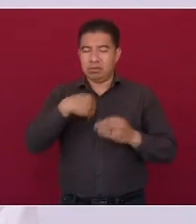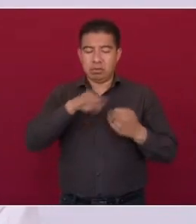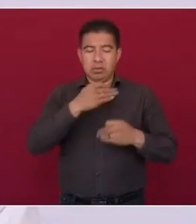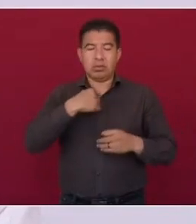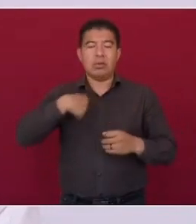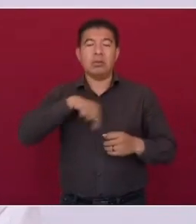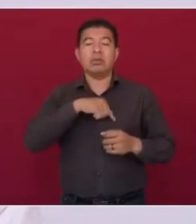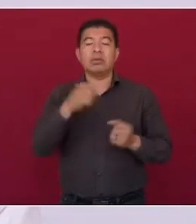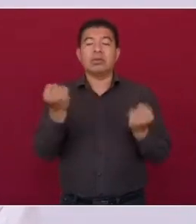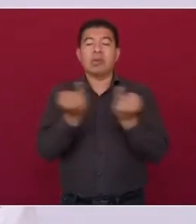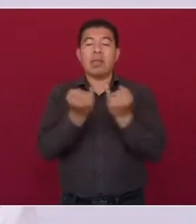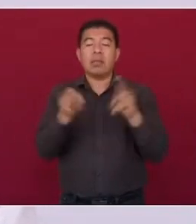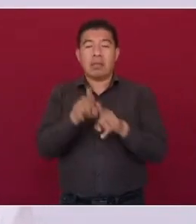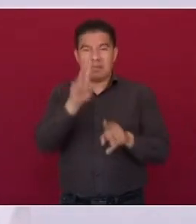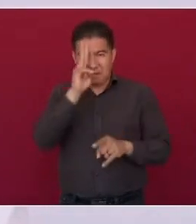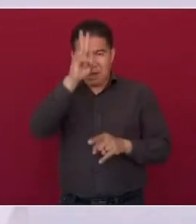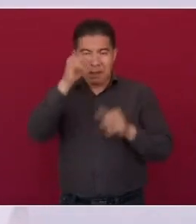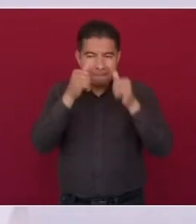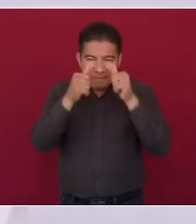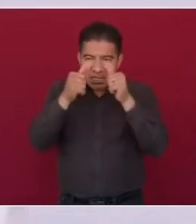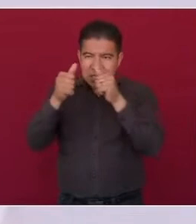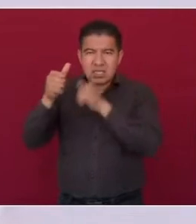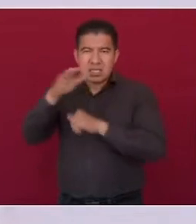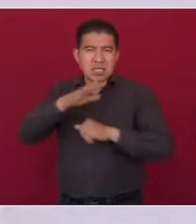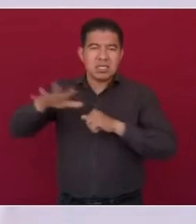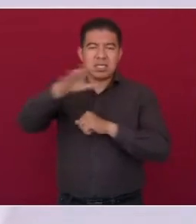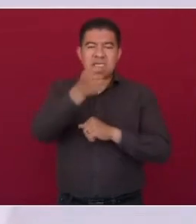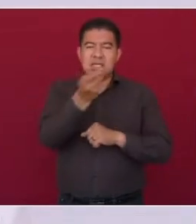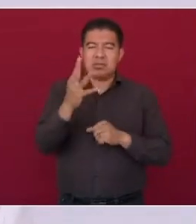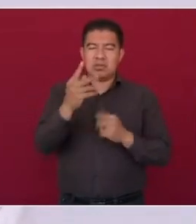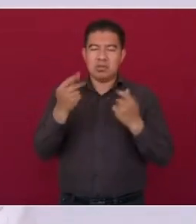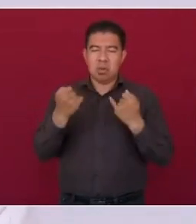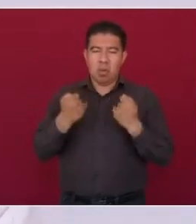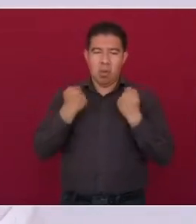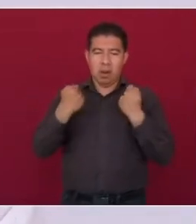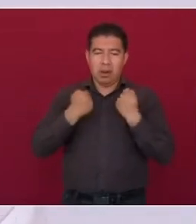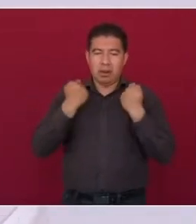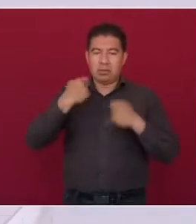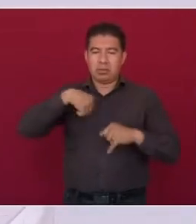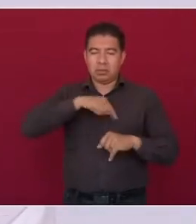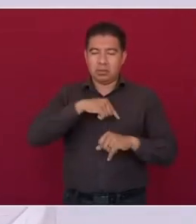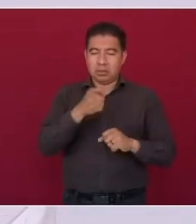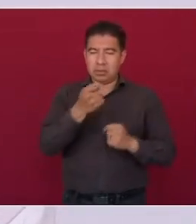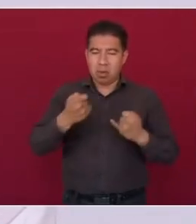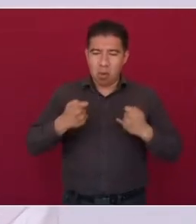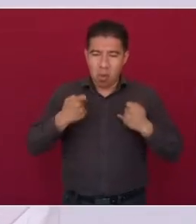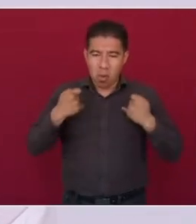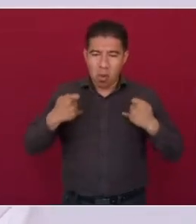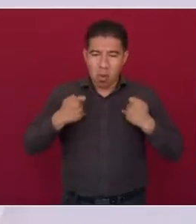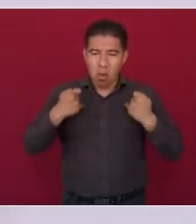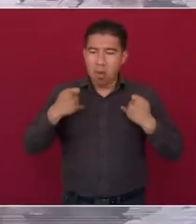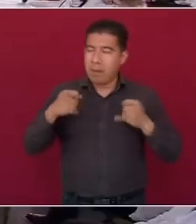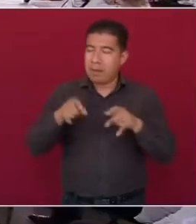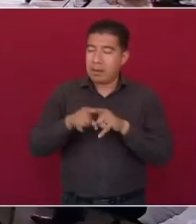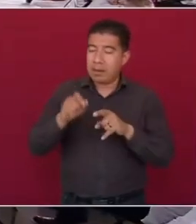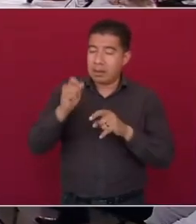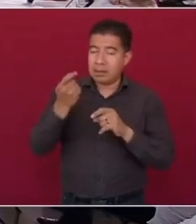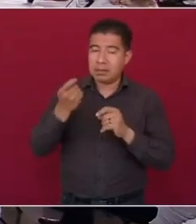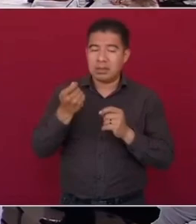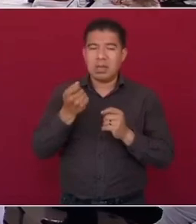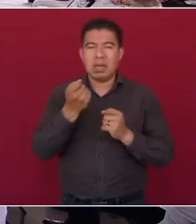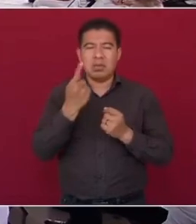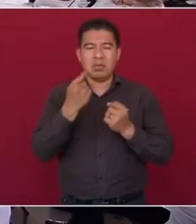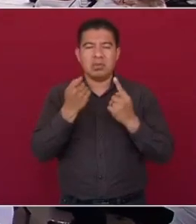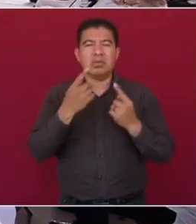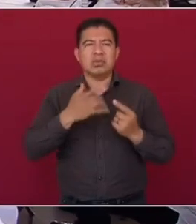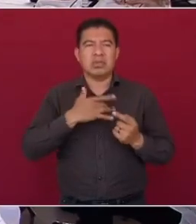especial las necesidades del pueblo y de los jóvenes, para evitar que se vean obligados a tomar el